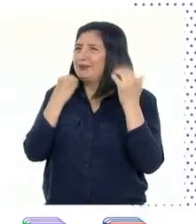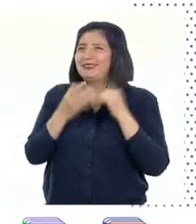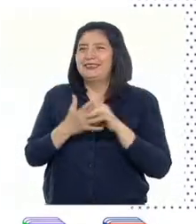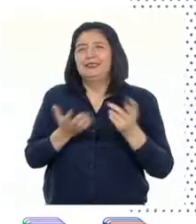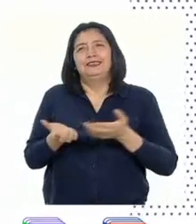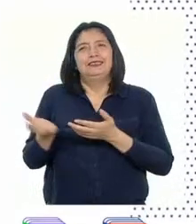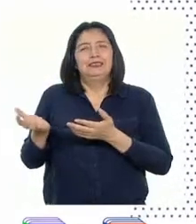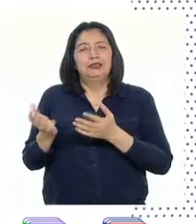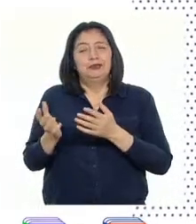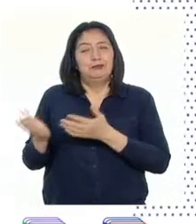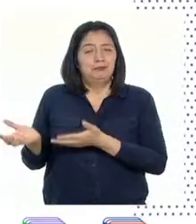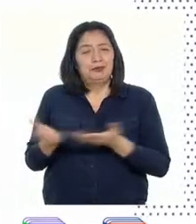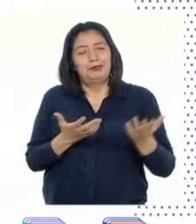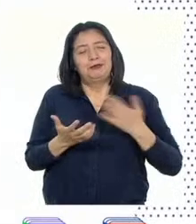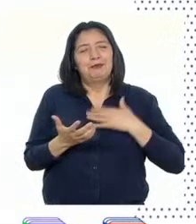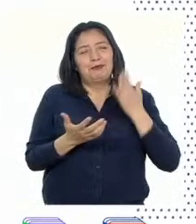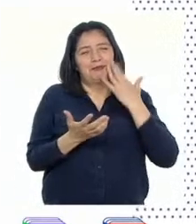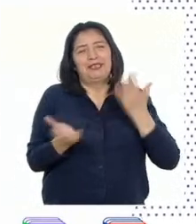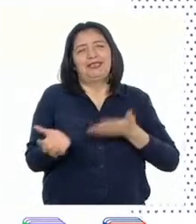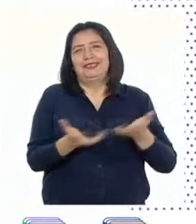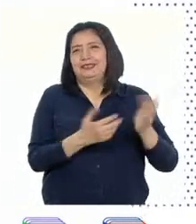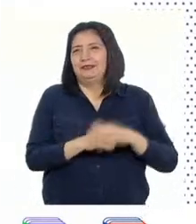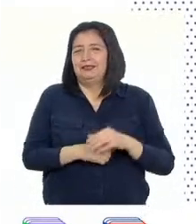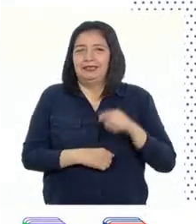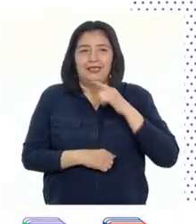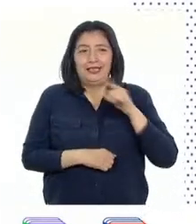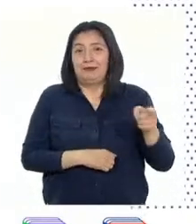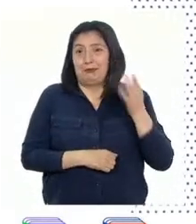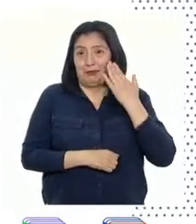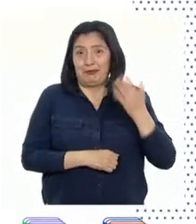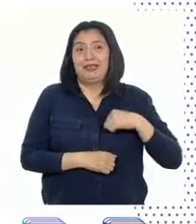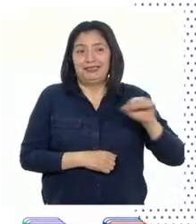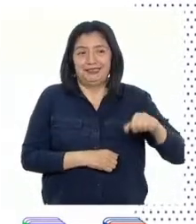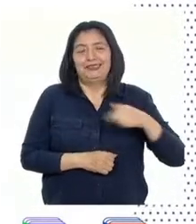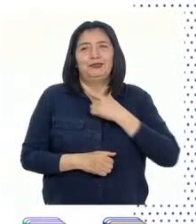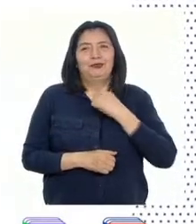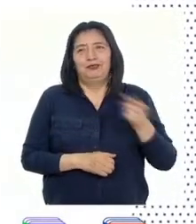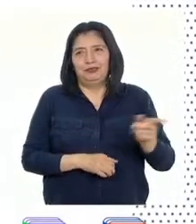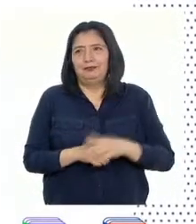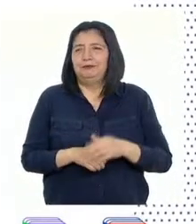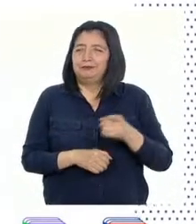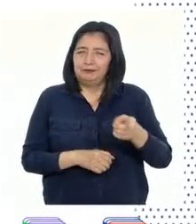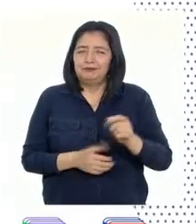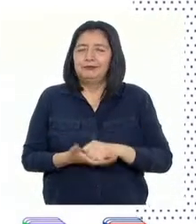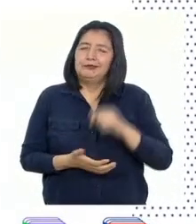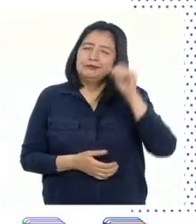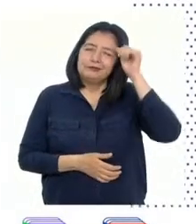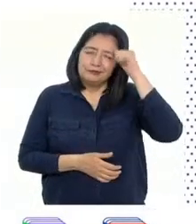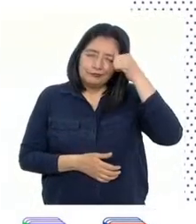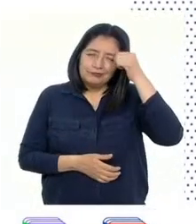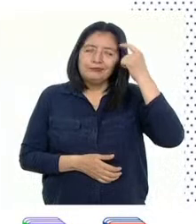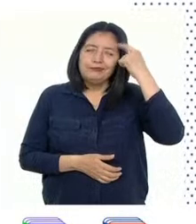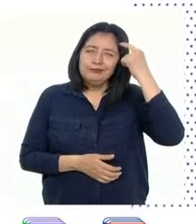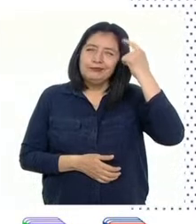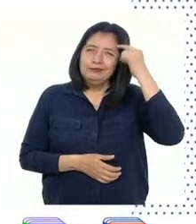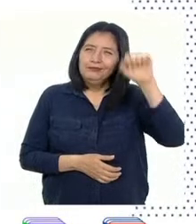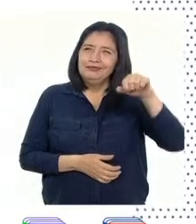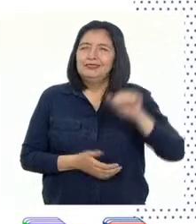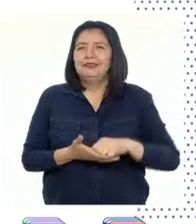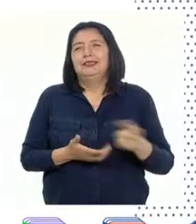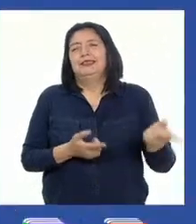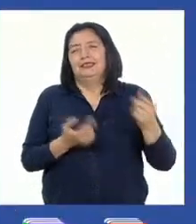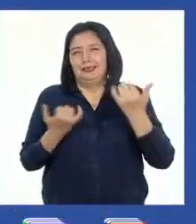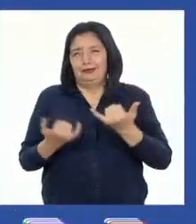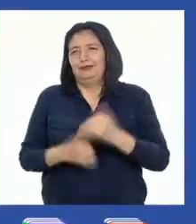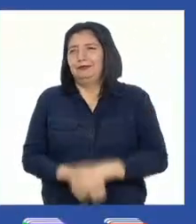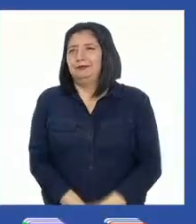y traer un poco para mi mamá. A ella también le gustaban. Eso quedó grabado en mi memoria, hasta el